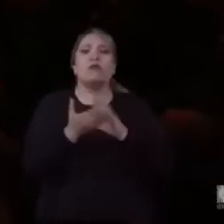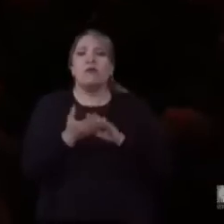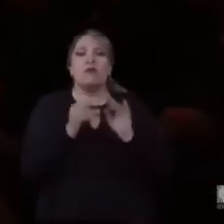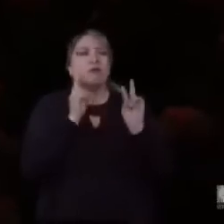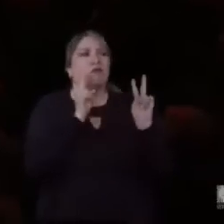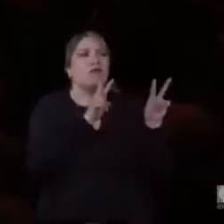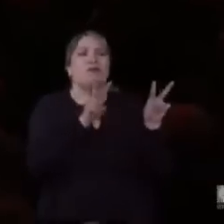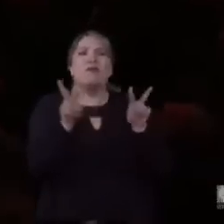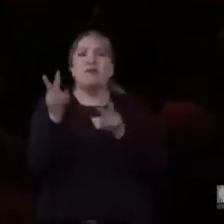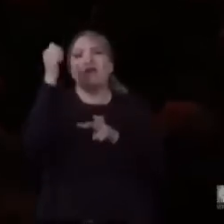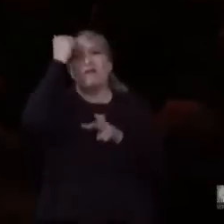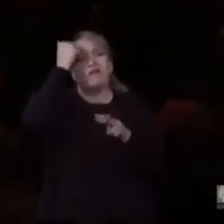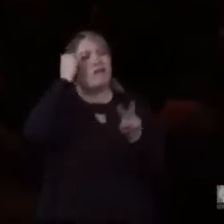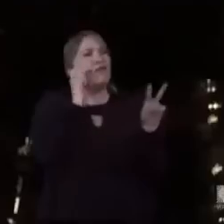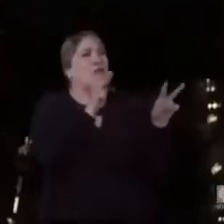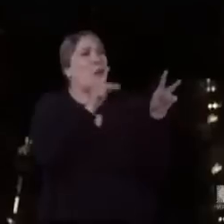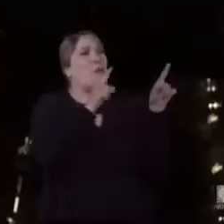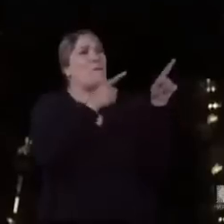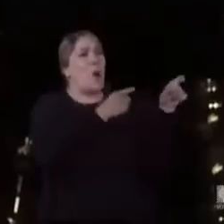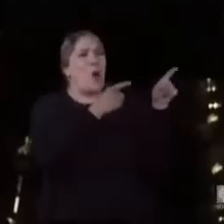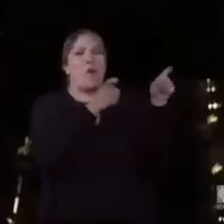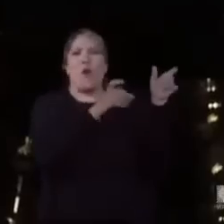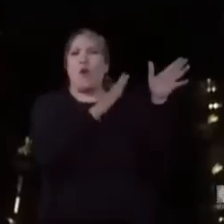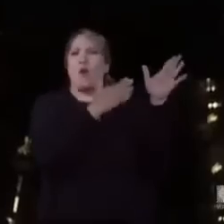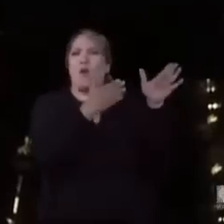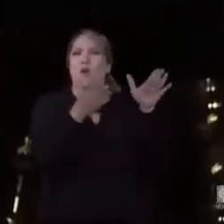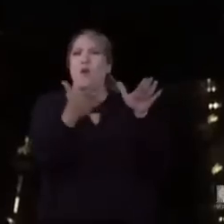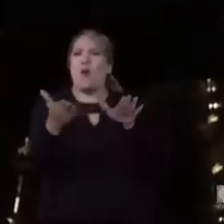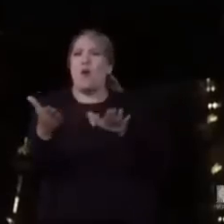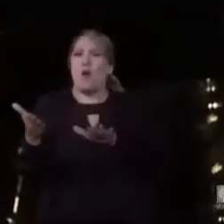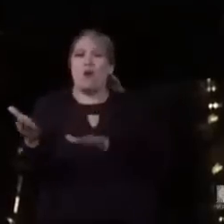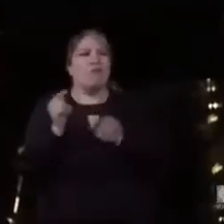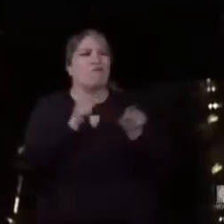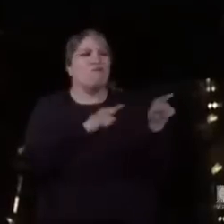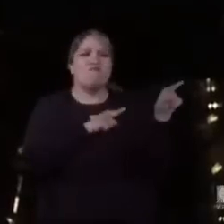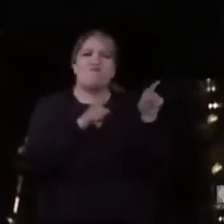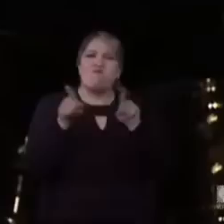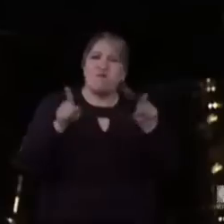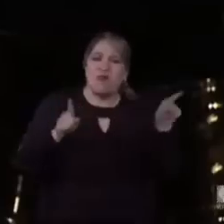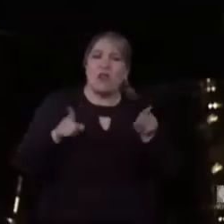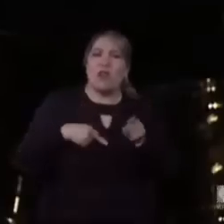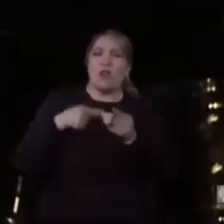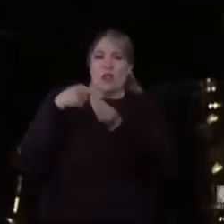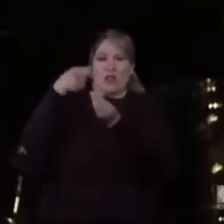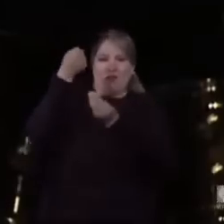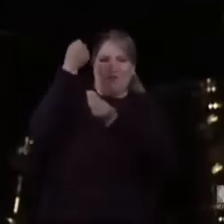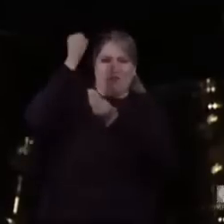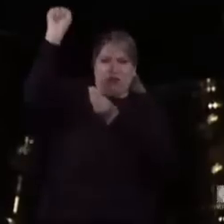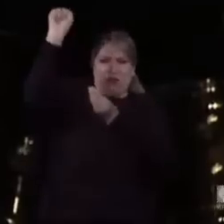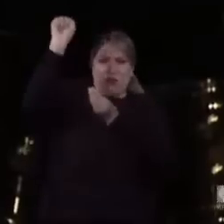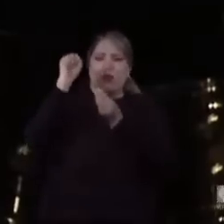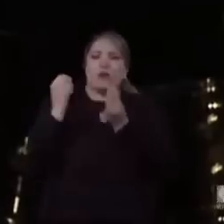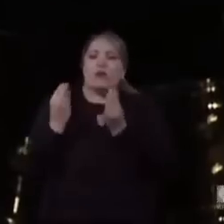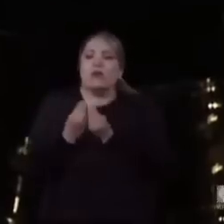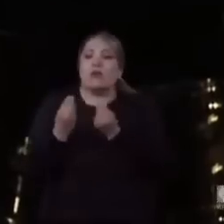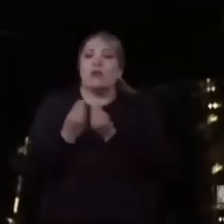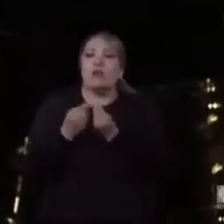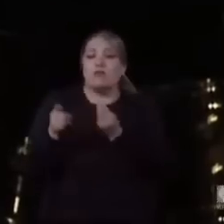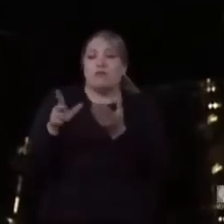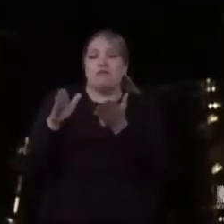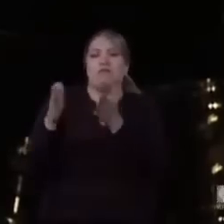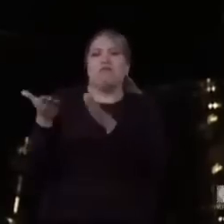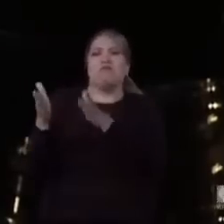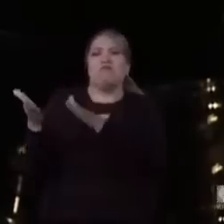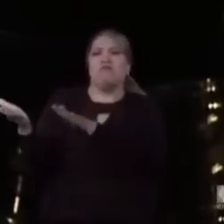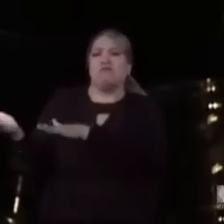que vieron asesinar a sus maestros y maestras espirituales, desde los sindicatos que vieron caer a sus compañeros